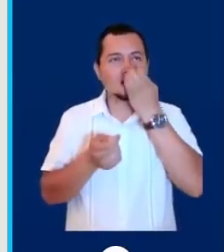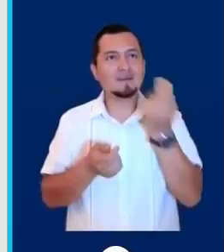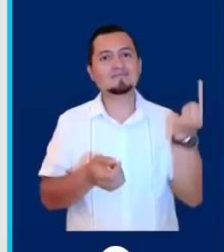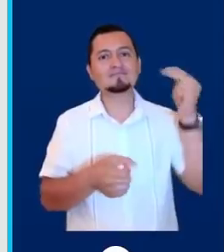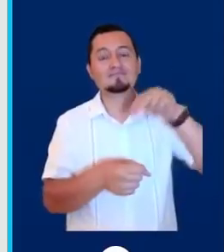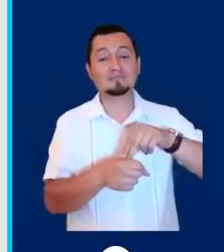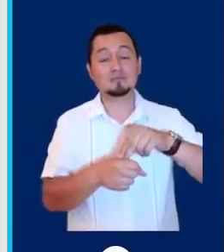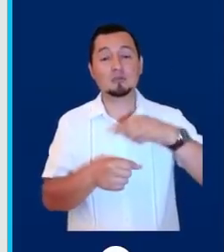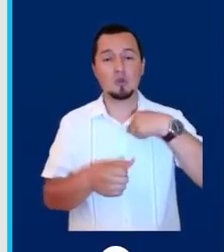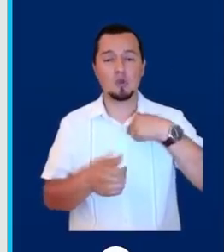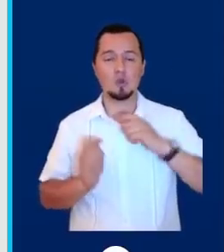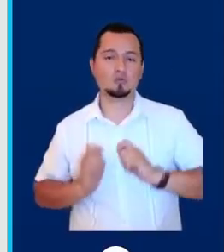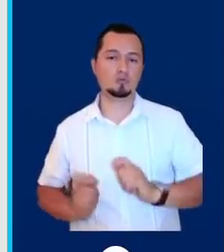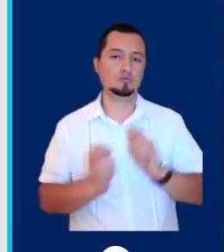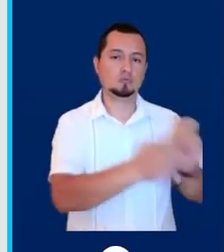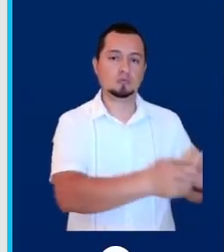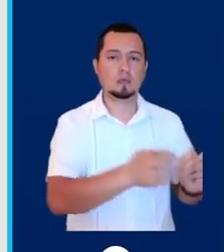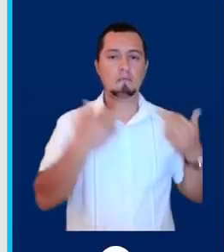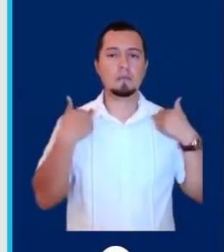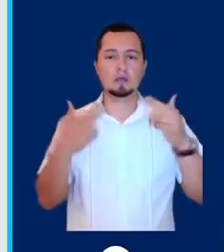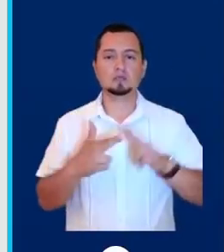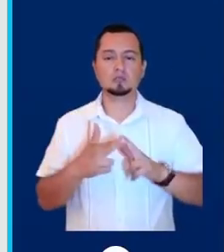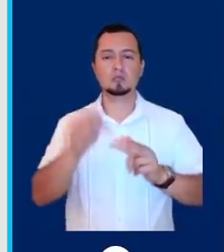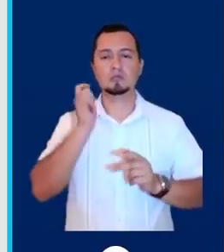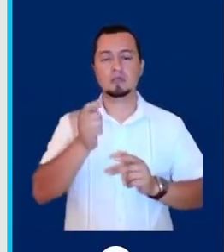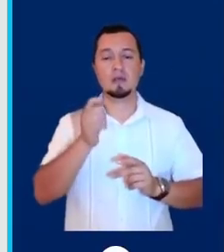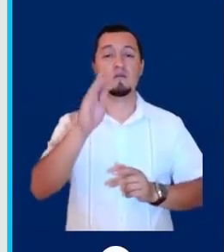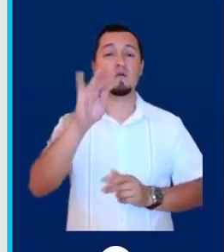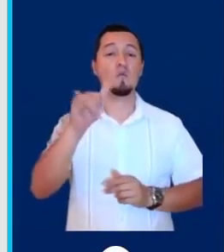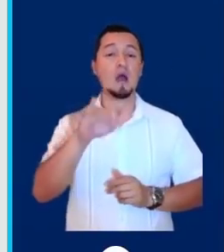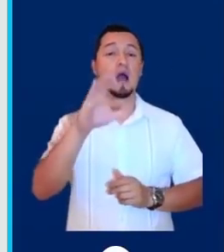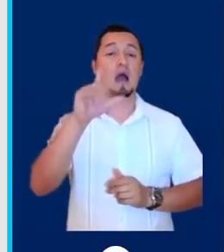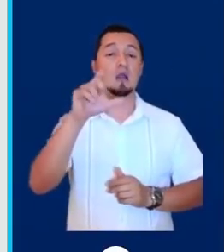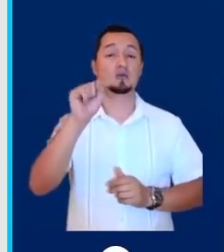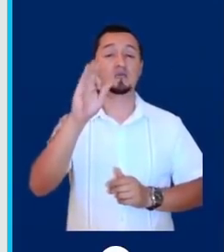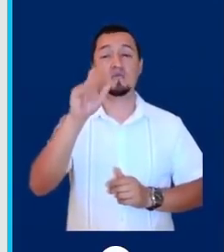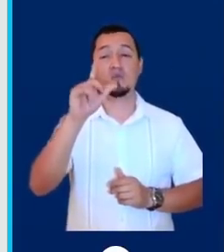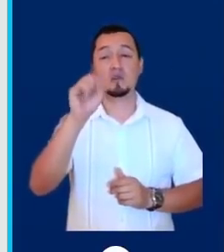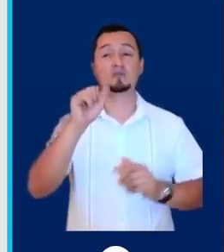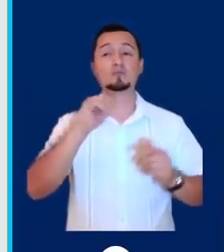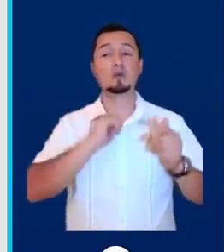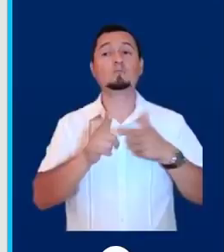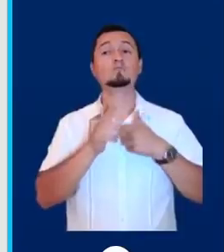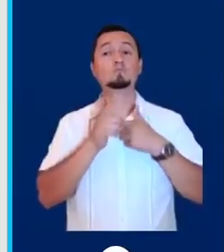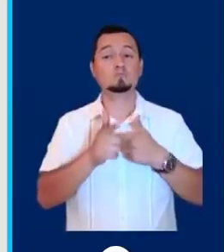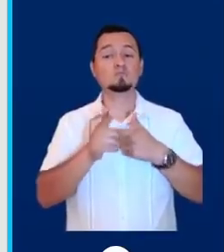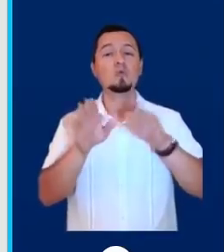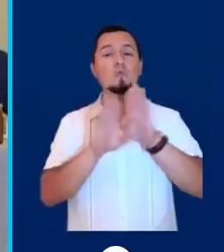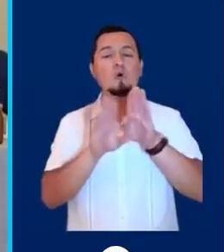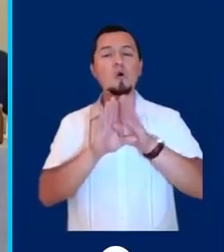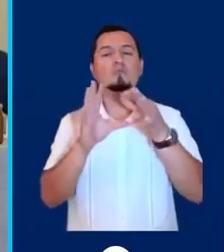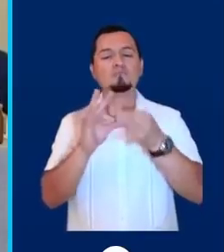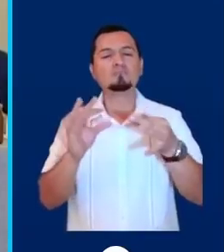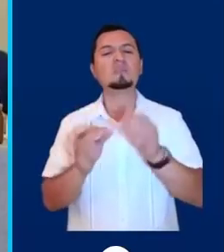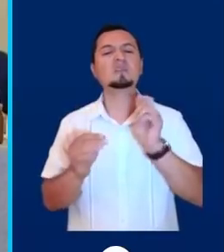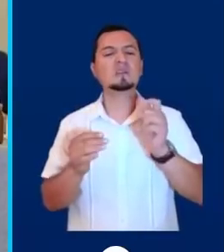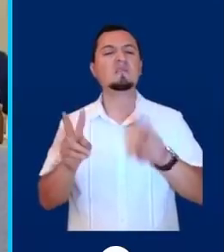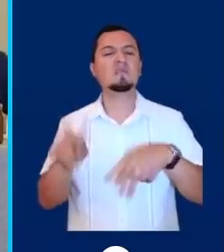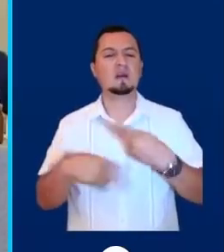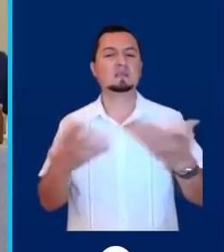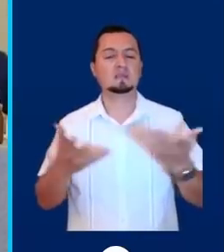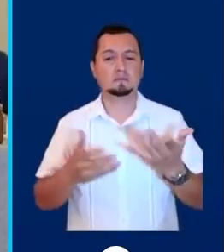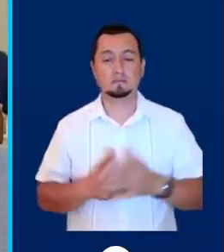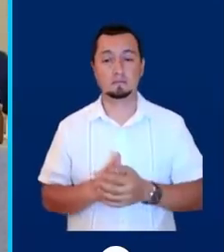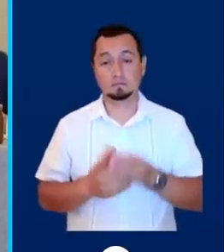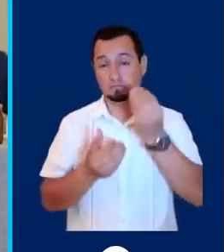cedería el uso de la voz al maestro Juan Carlos Flores para que nos continúe platicando de la estrategia.